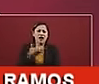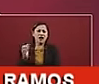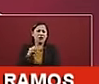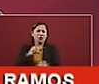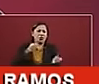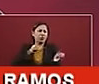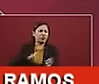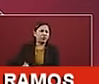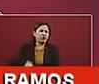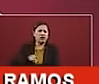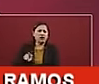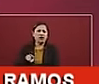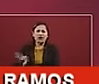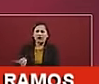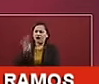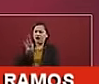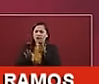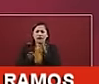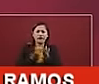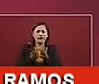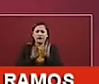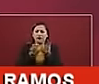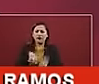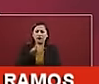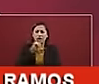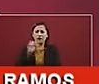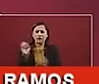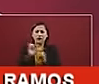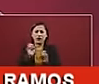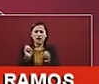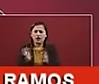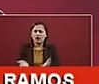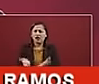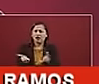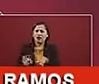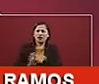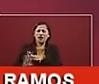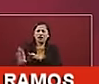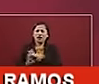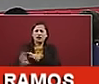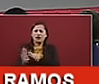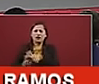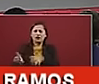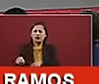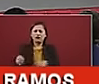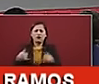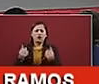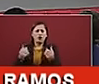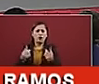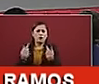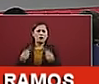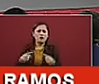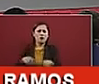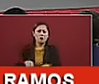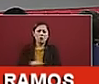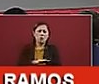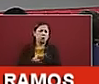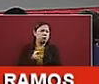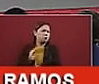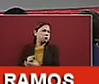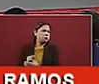se alentó la migración se abandonó a los jóvenes pero la